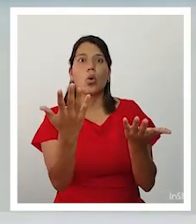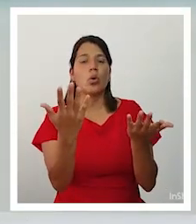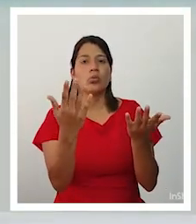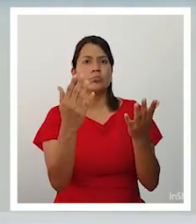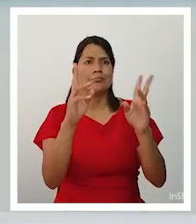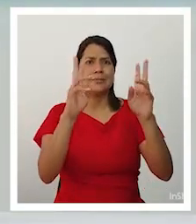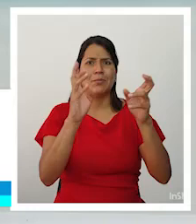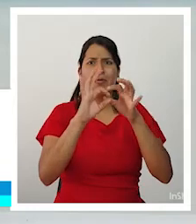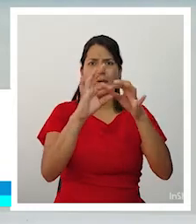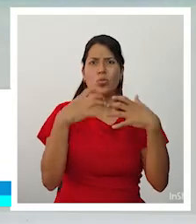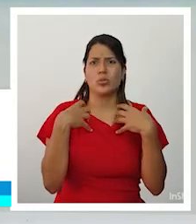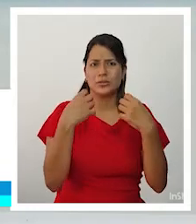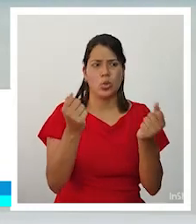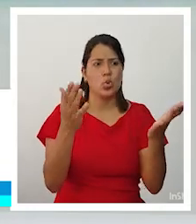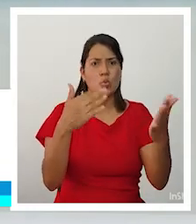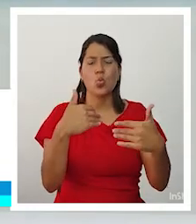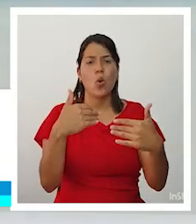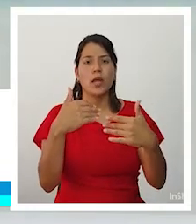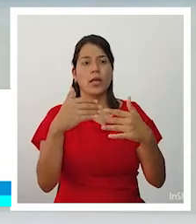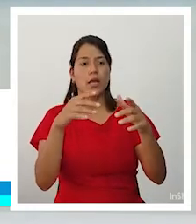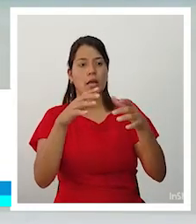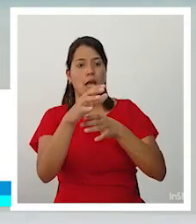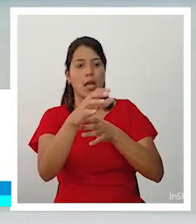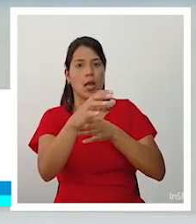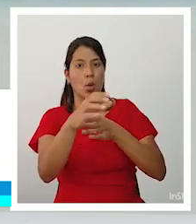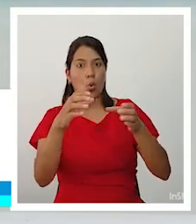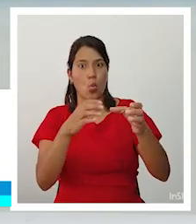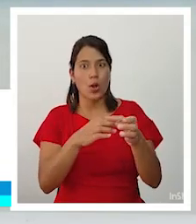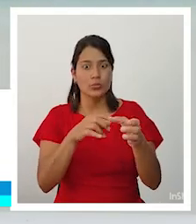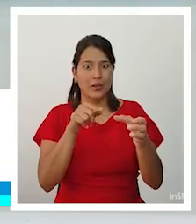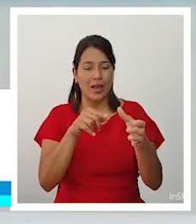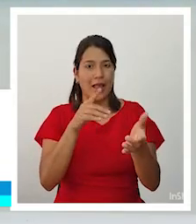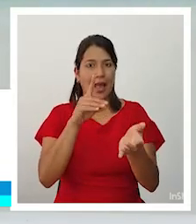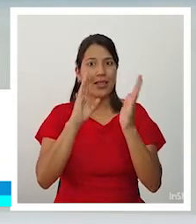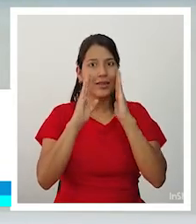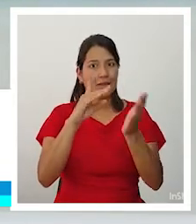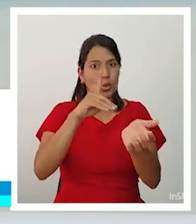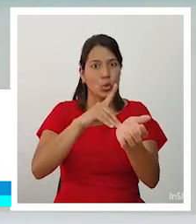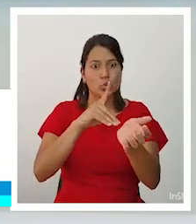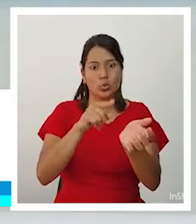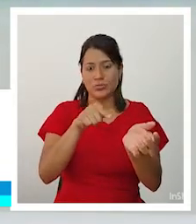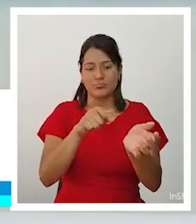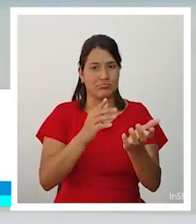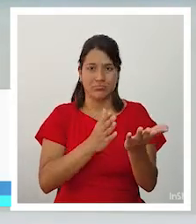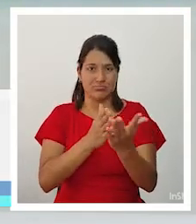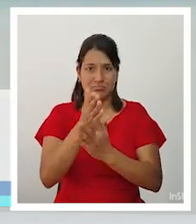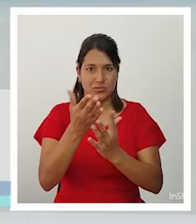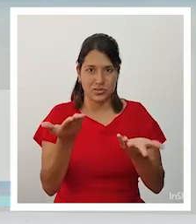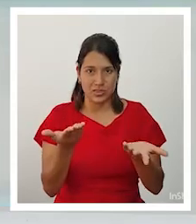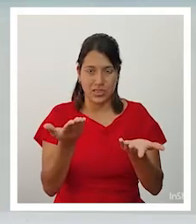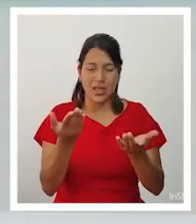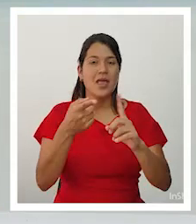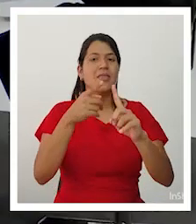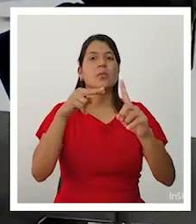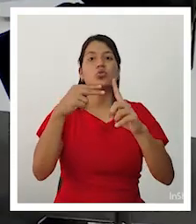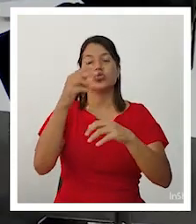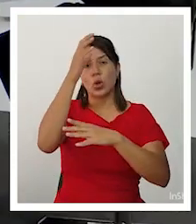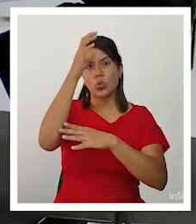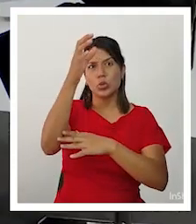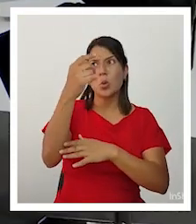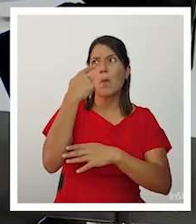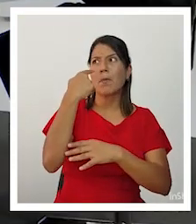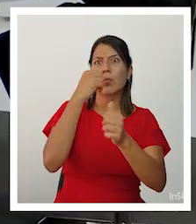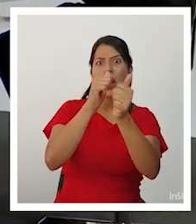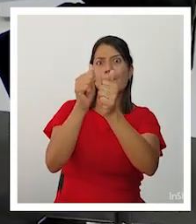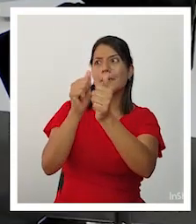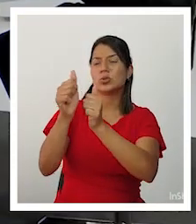con consultorios accesibles. En la parte de cultura, bueno, vemos que la mayoría de teatros